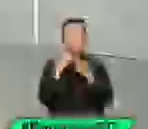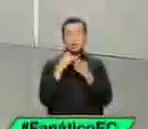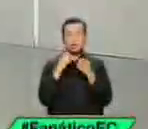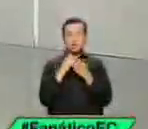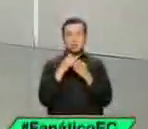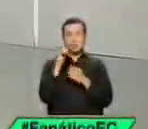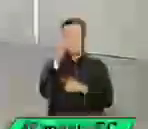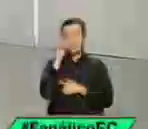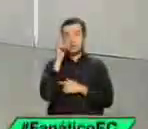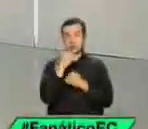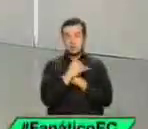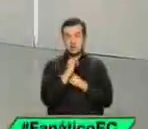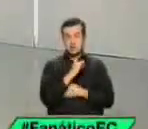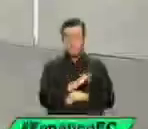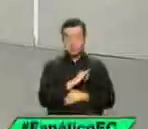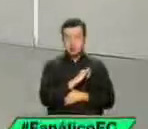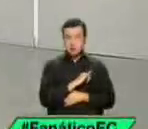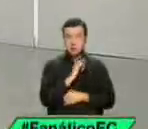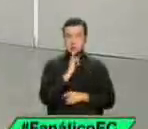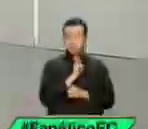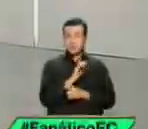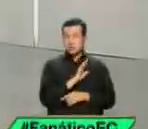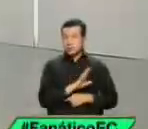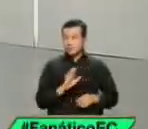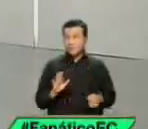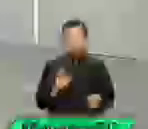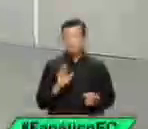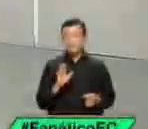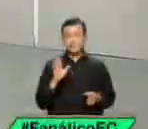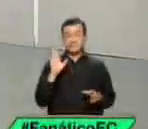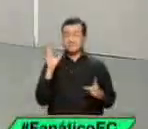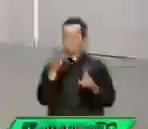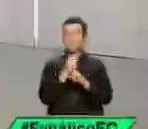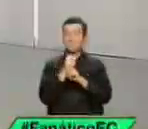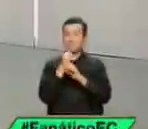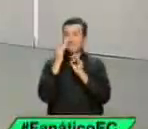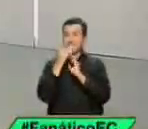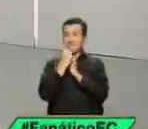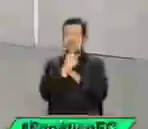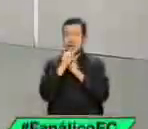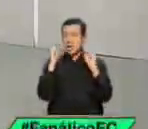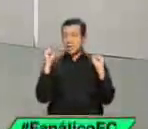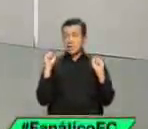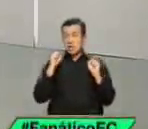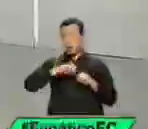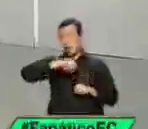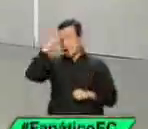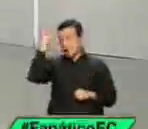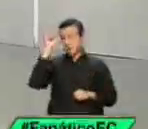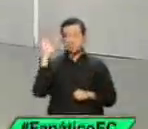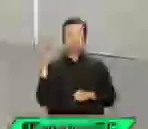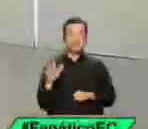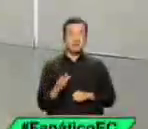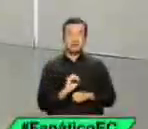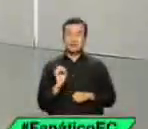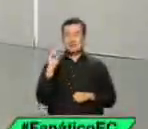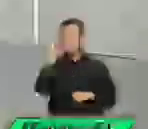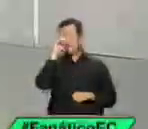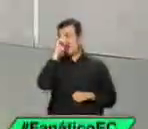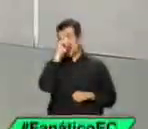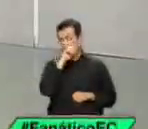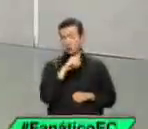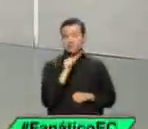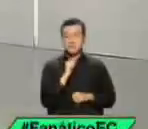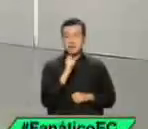Rumiñahui a propósito de esta segunda etapa en la que no ha alcanzado una racha, al menos de triunfos, que le permita ubicarse en los sitios